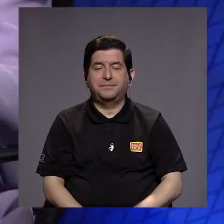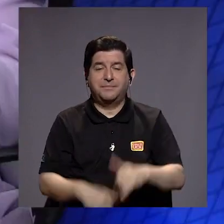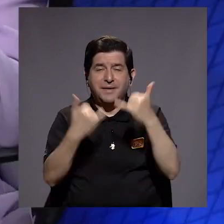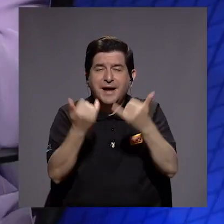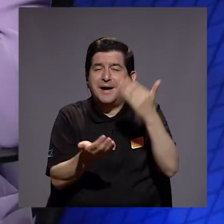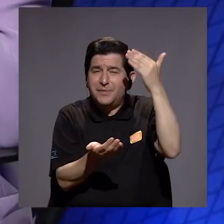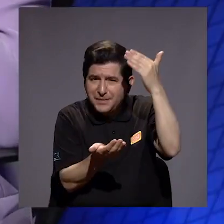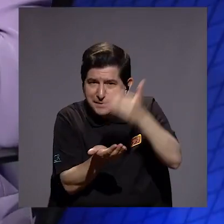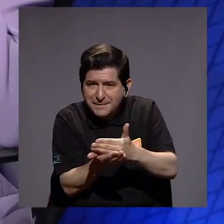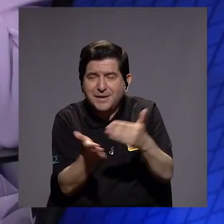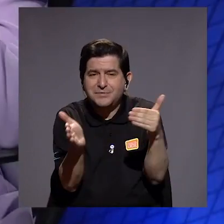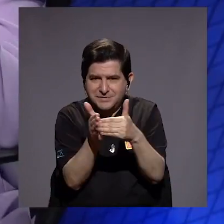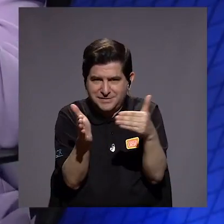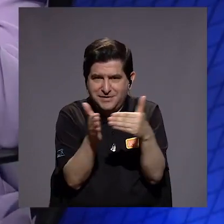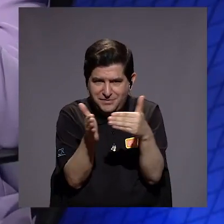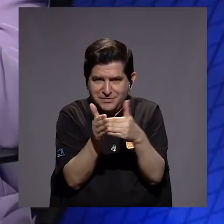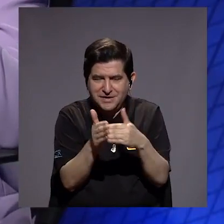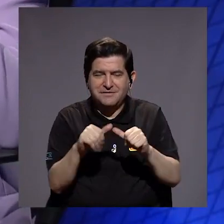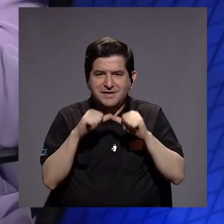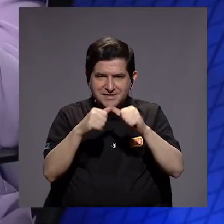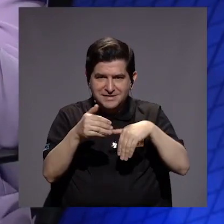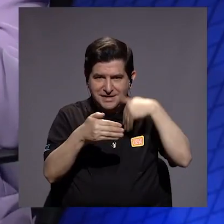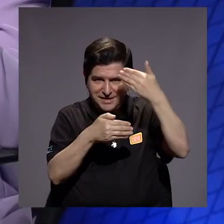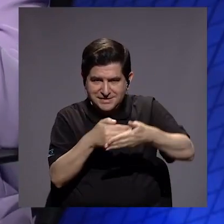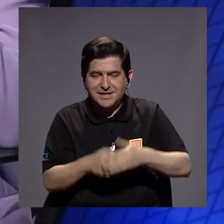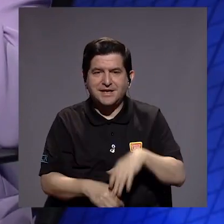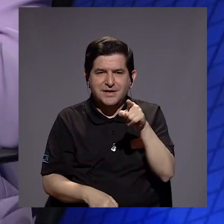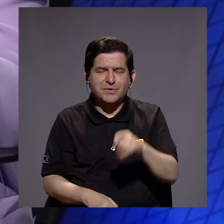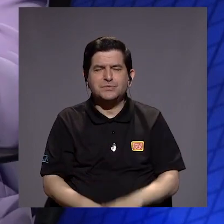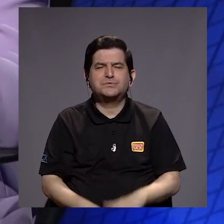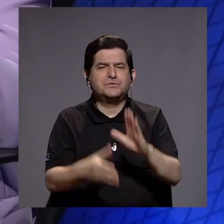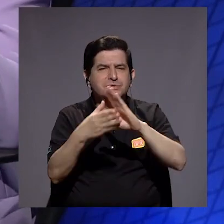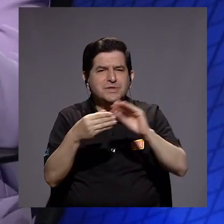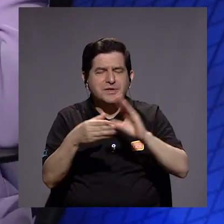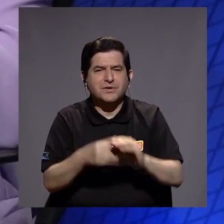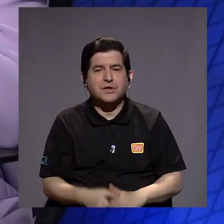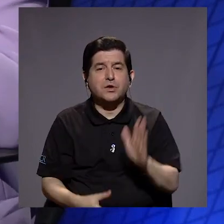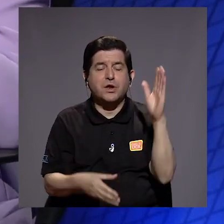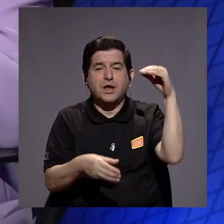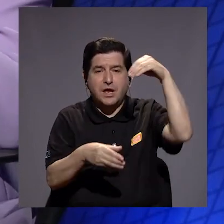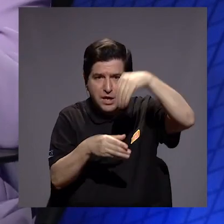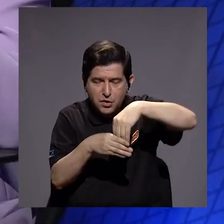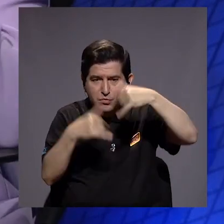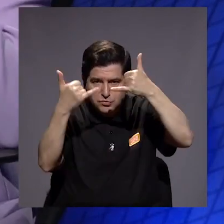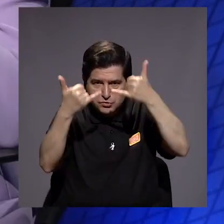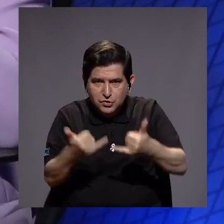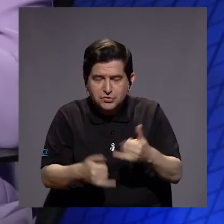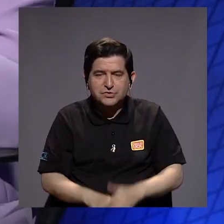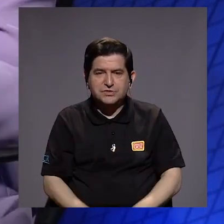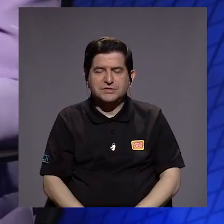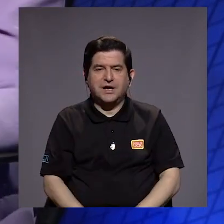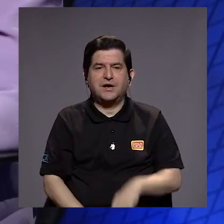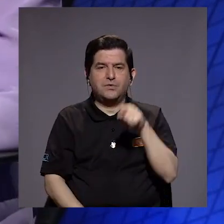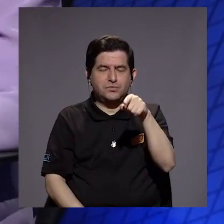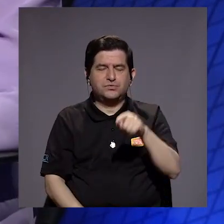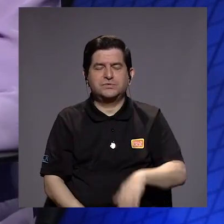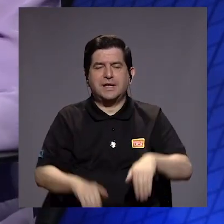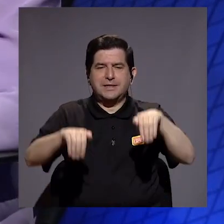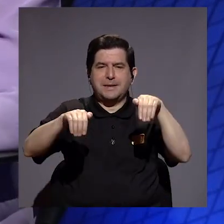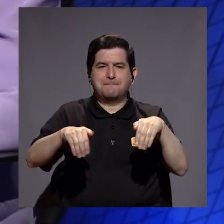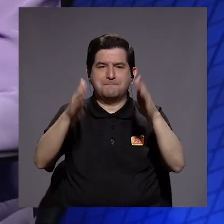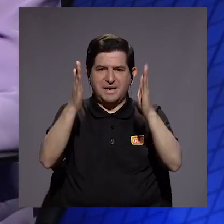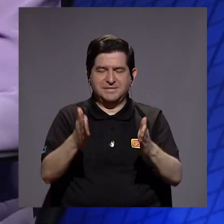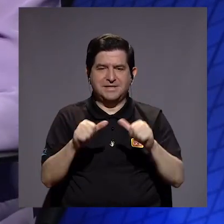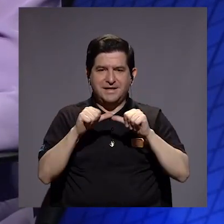Dora, sí. Vamos a hacer un corte nuevamente y regresamos para que usted nos cuente su incorporación propiamente